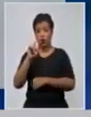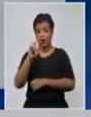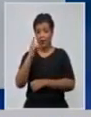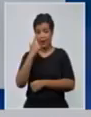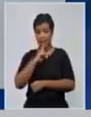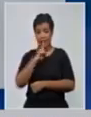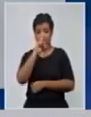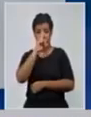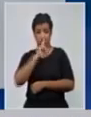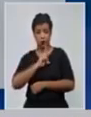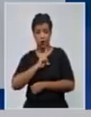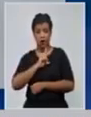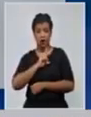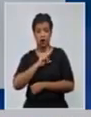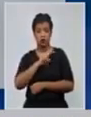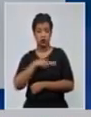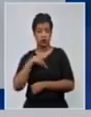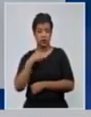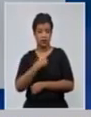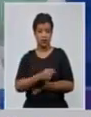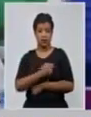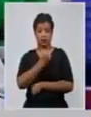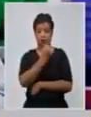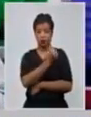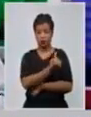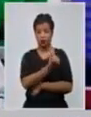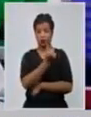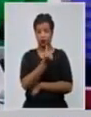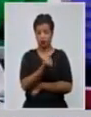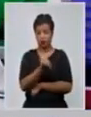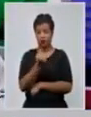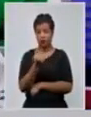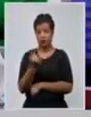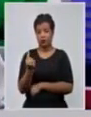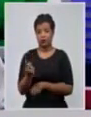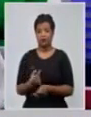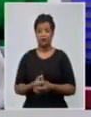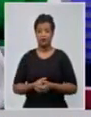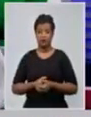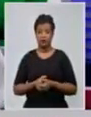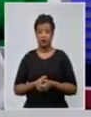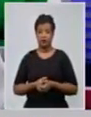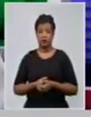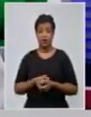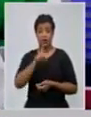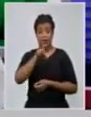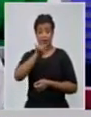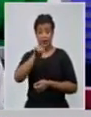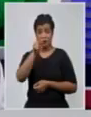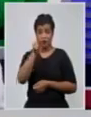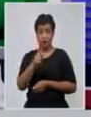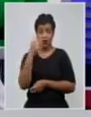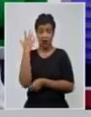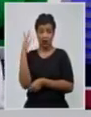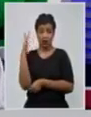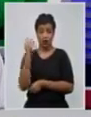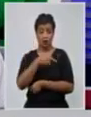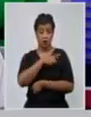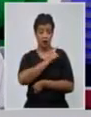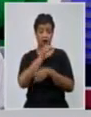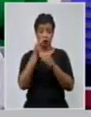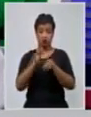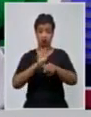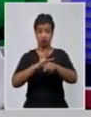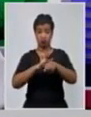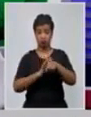1 de cada uno de estos países. Los 16 extranjeros que se diagnosticaron